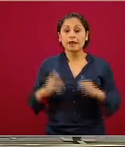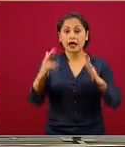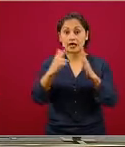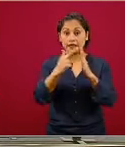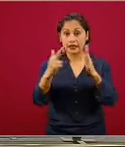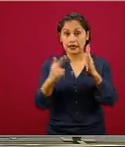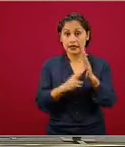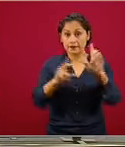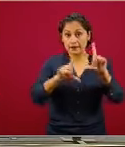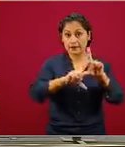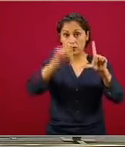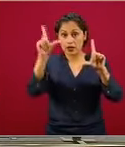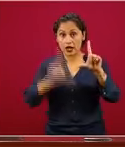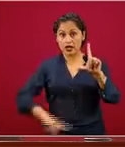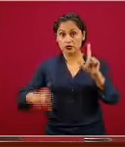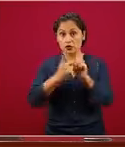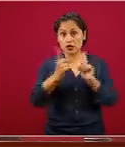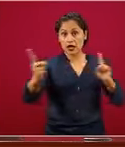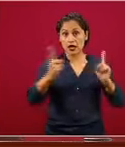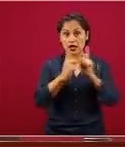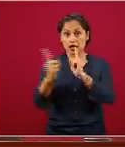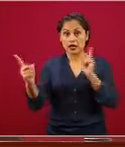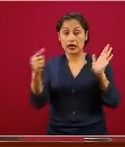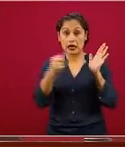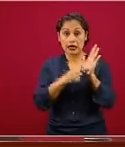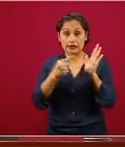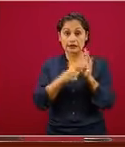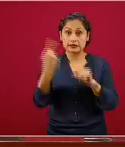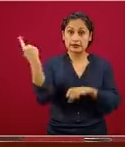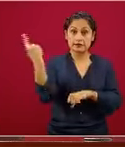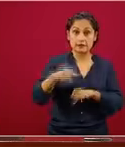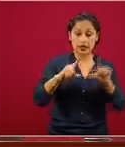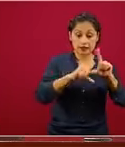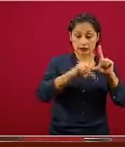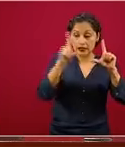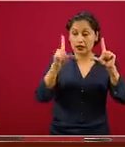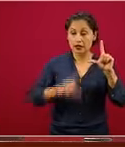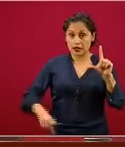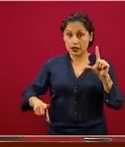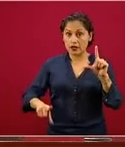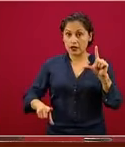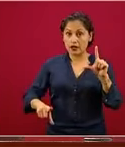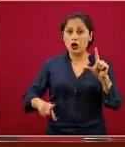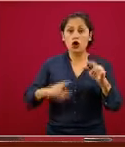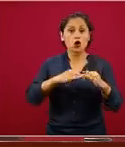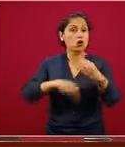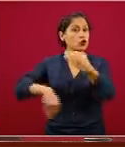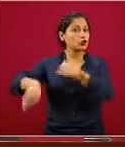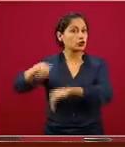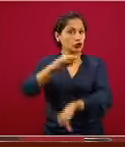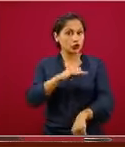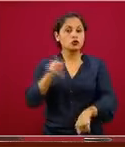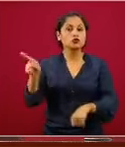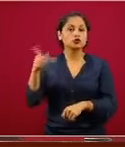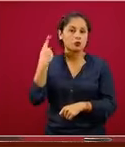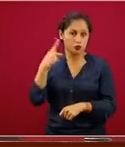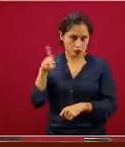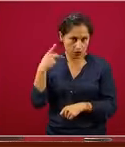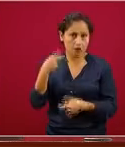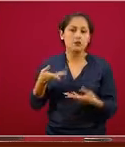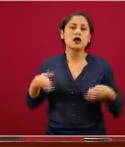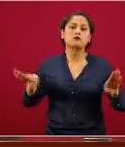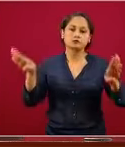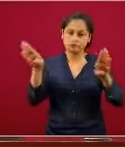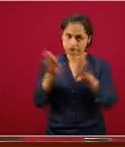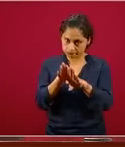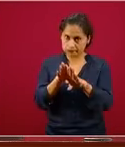que es el elemento rector que está indicando que en este momento en el estado de Puebla estén cerrados los espacios ya